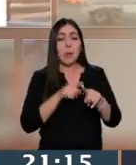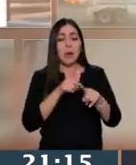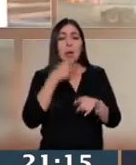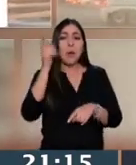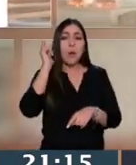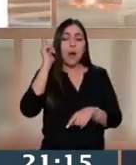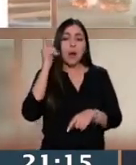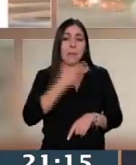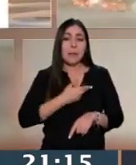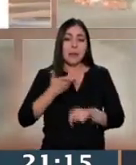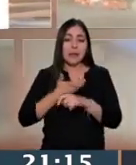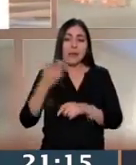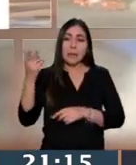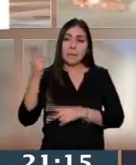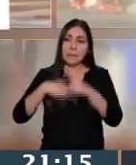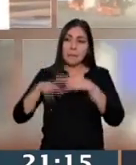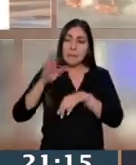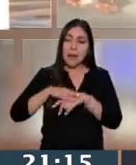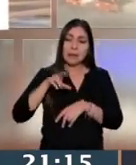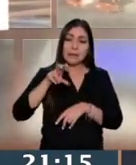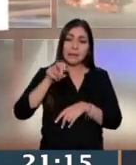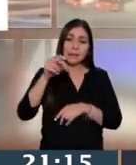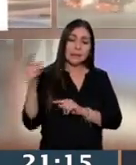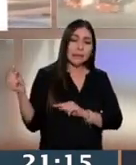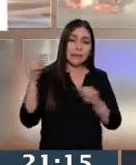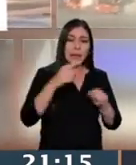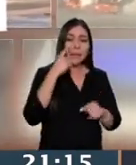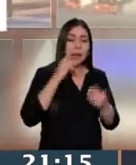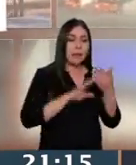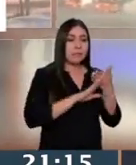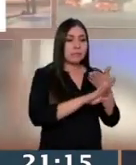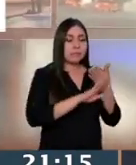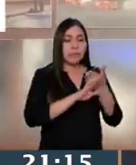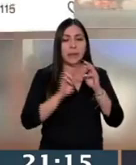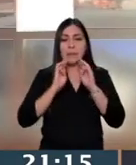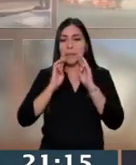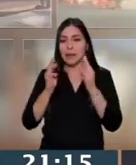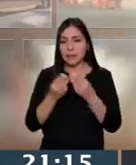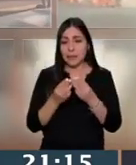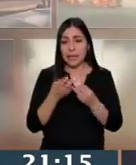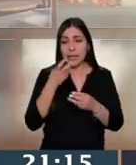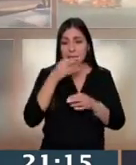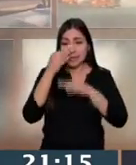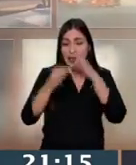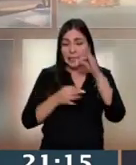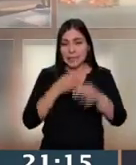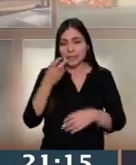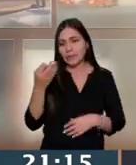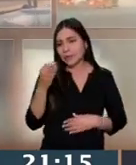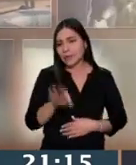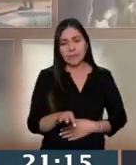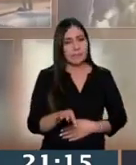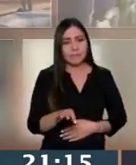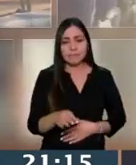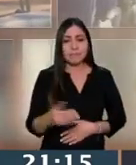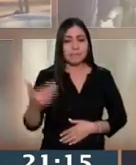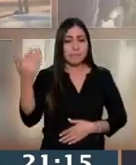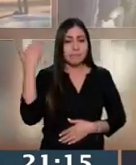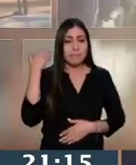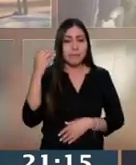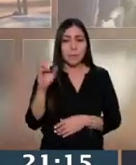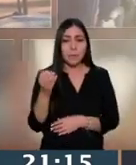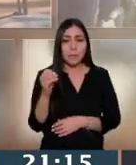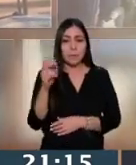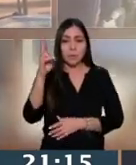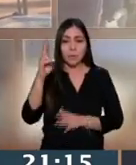seguido nuestro país para que se combata al crimen organizado. Lo anterior es falso. Hasta octubre de 2022,